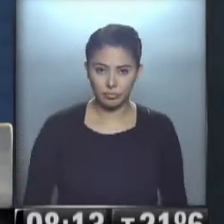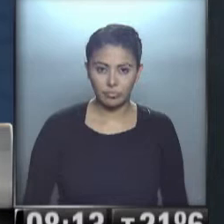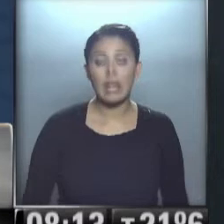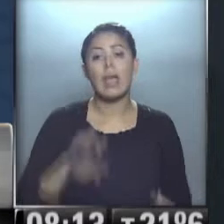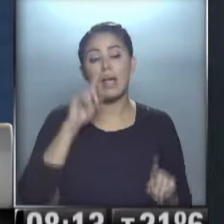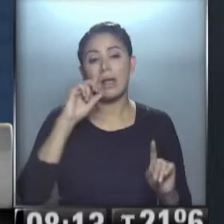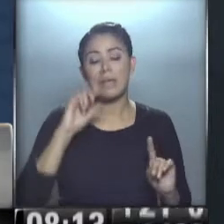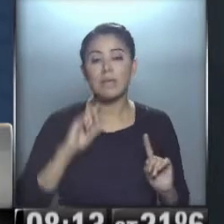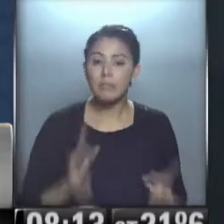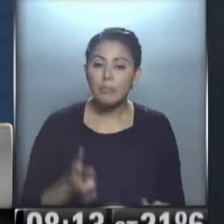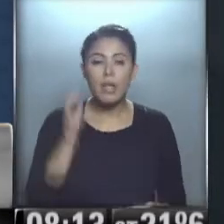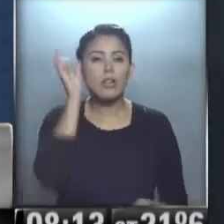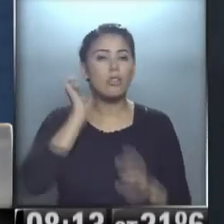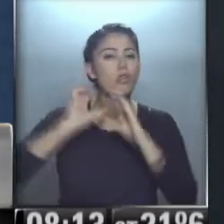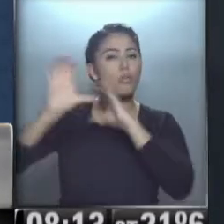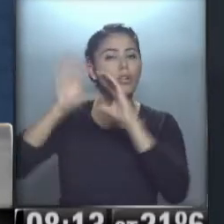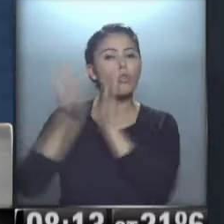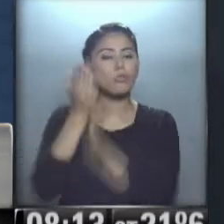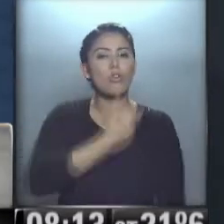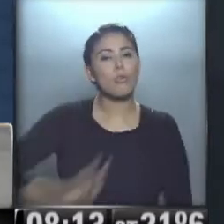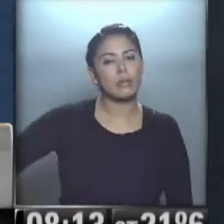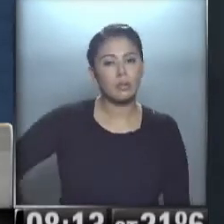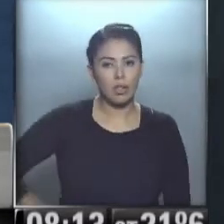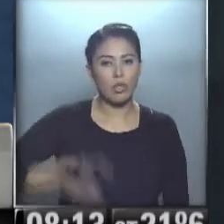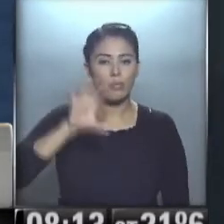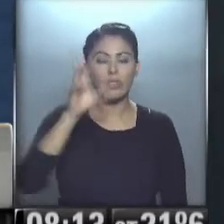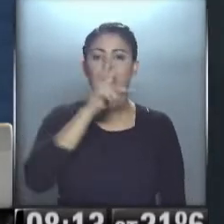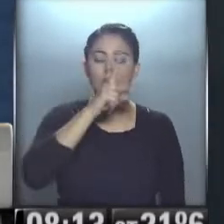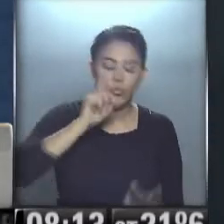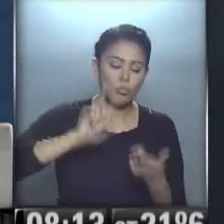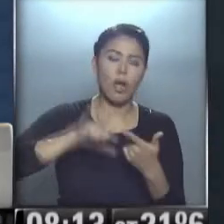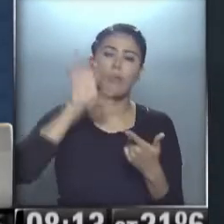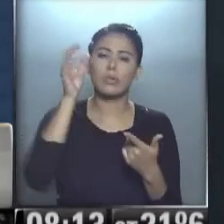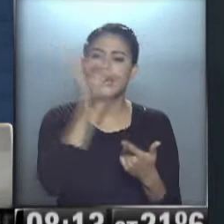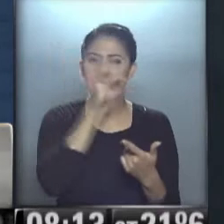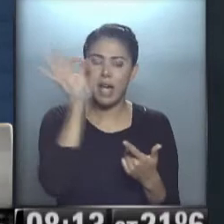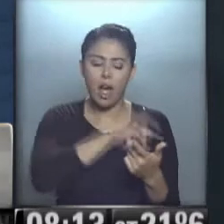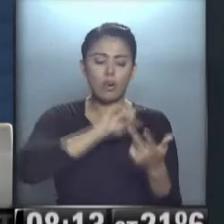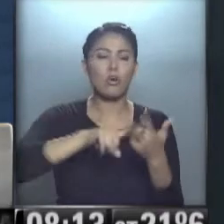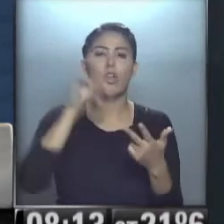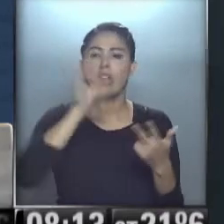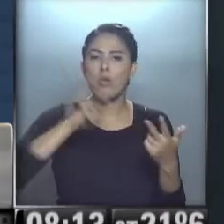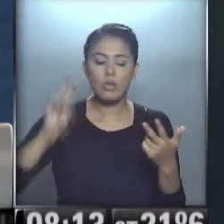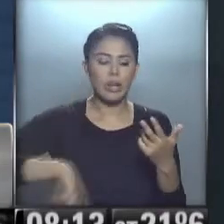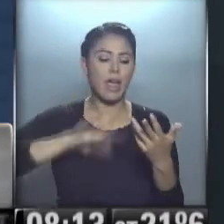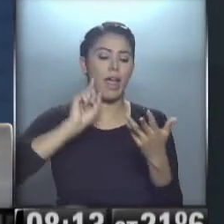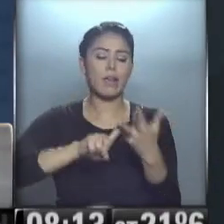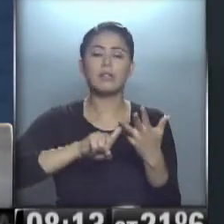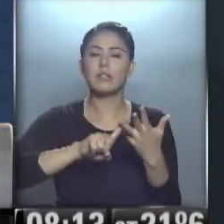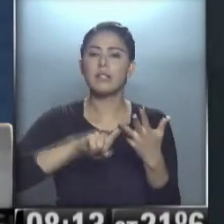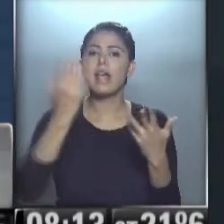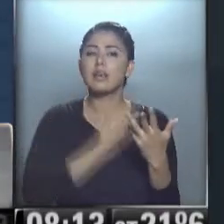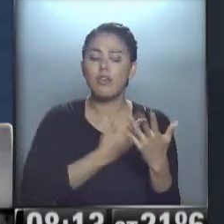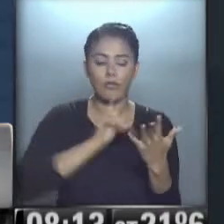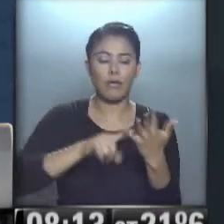haber estado en comunicación con el gobernador en ejercicio de San Juan, de la provincia del Chaco, de Neuquén, de Santa